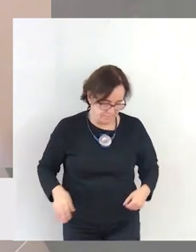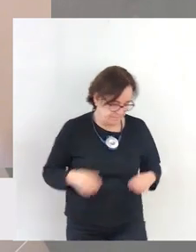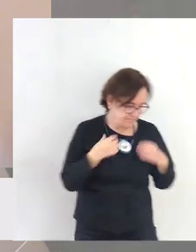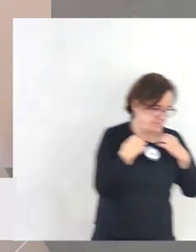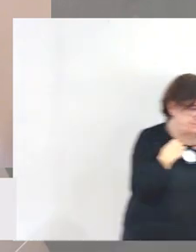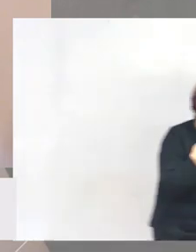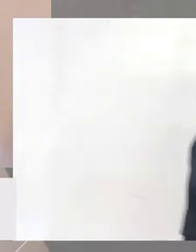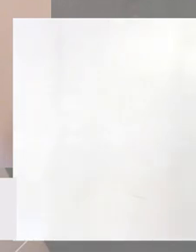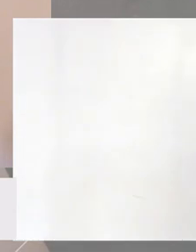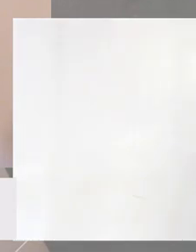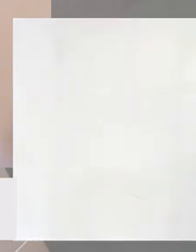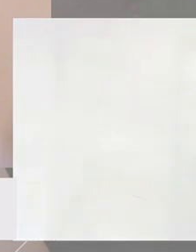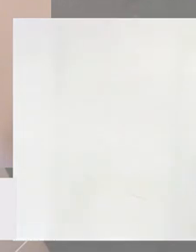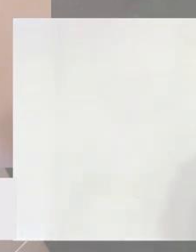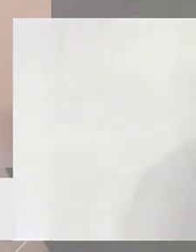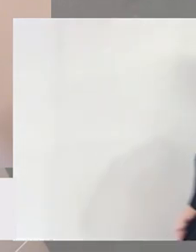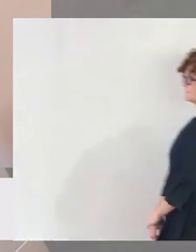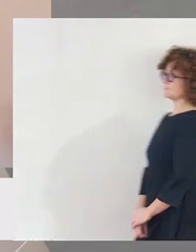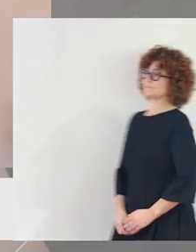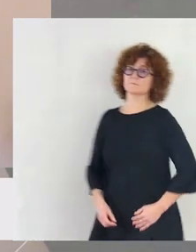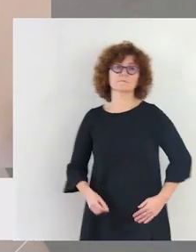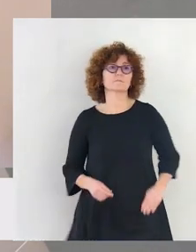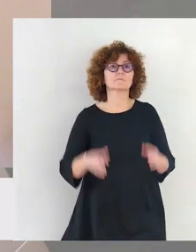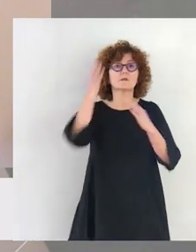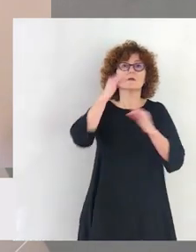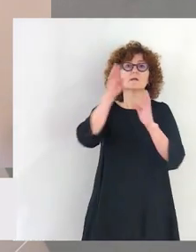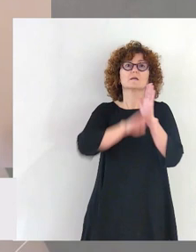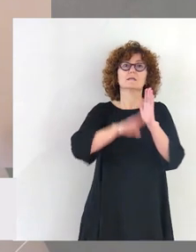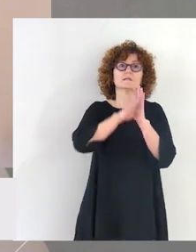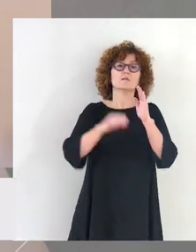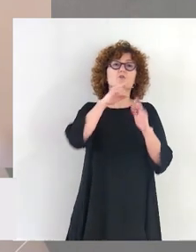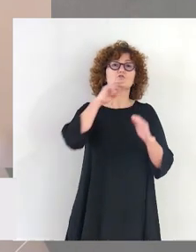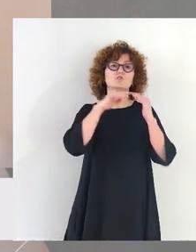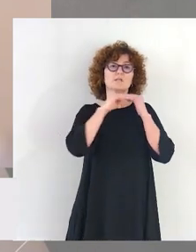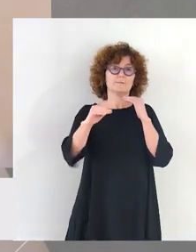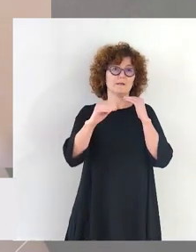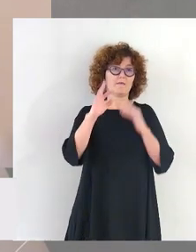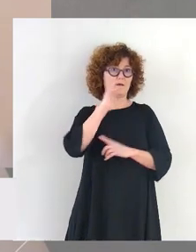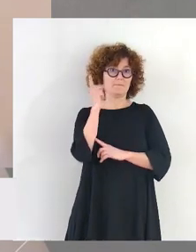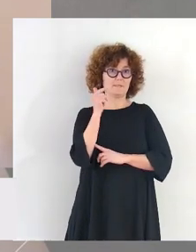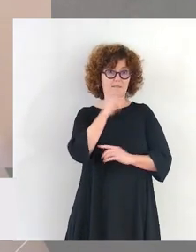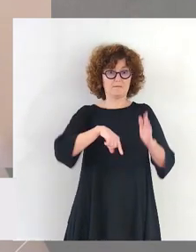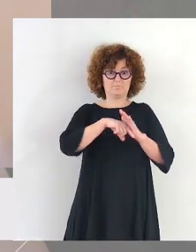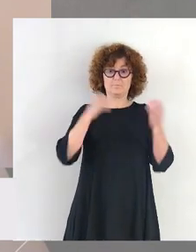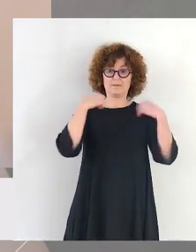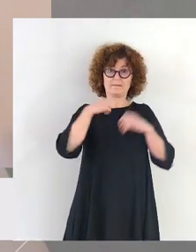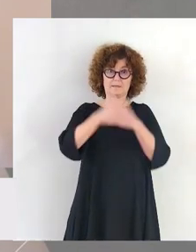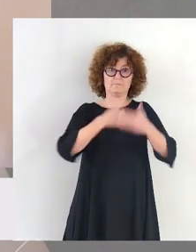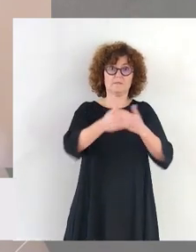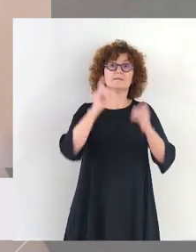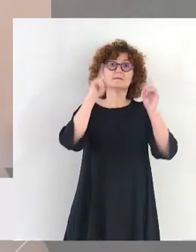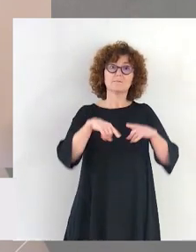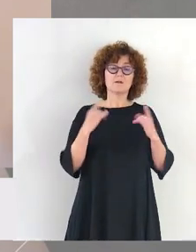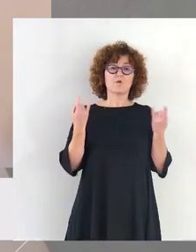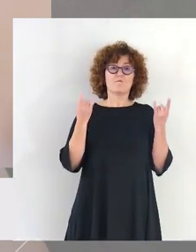incorporando el criterio de sostenibilidad ambiental en nuestra práctica diaria continuando las acciones de forestación y